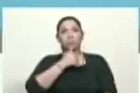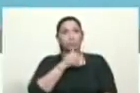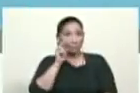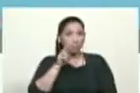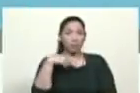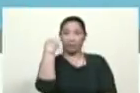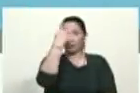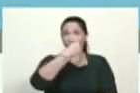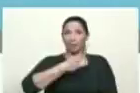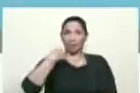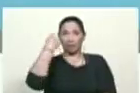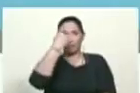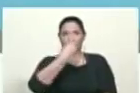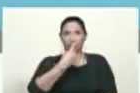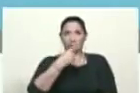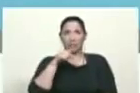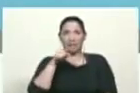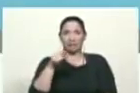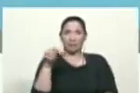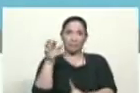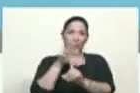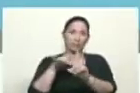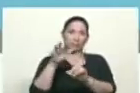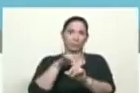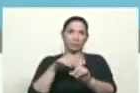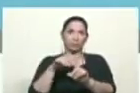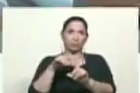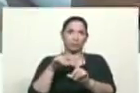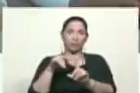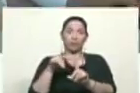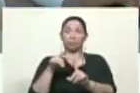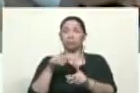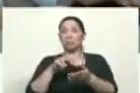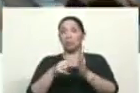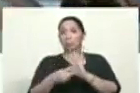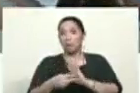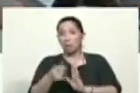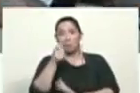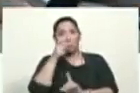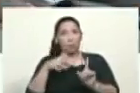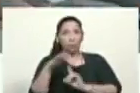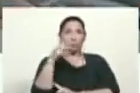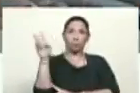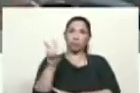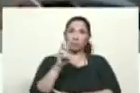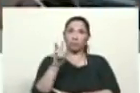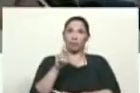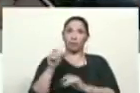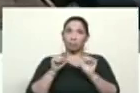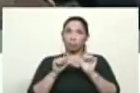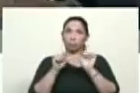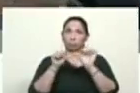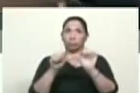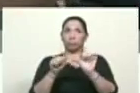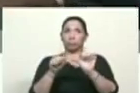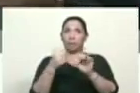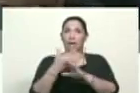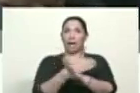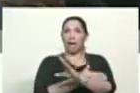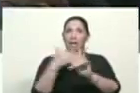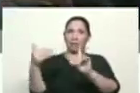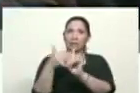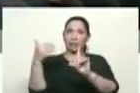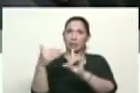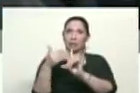la cara a esa manipulación, y sin embargo, bueno, el pueblo venezolano se mantiene ante esos ataques criminales, resiste